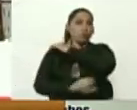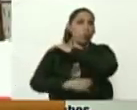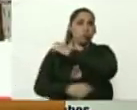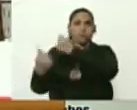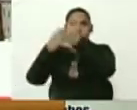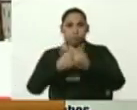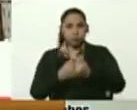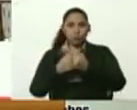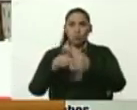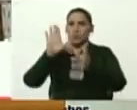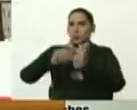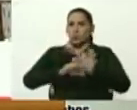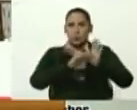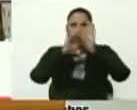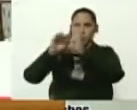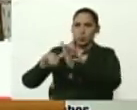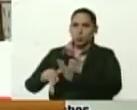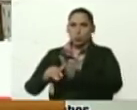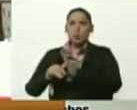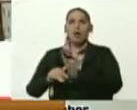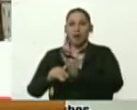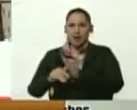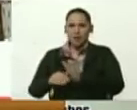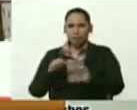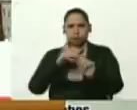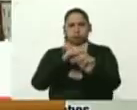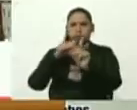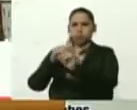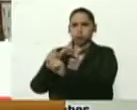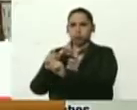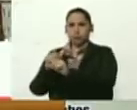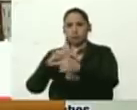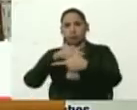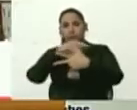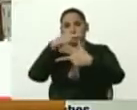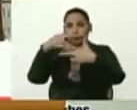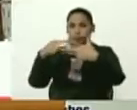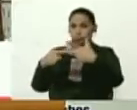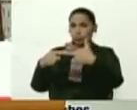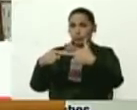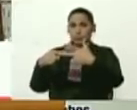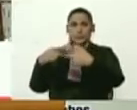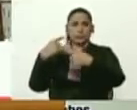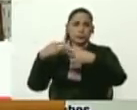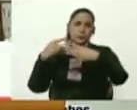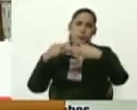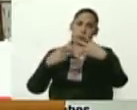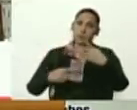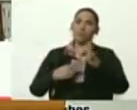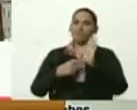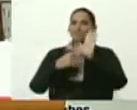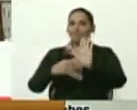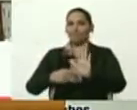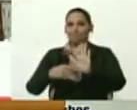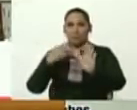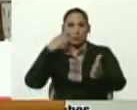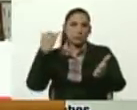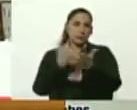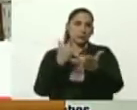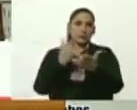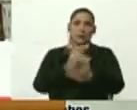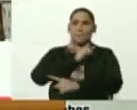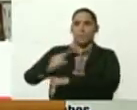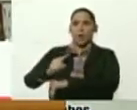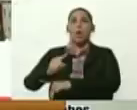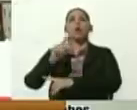corrupción y asociación para delinquir. Una pluralidad de delitos evidenciados a través de esta denuncia.